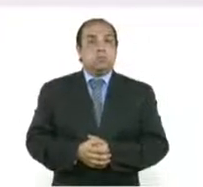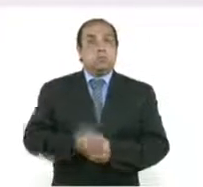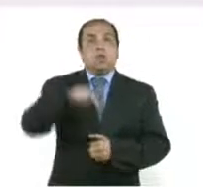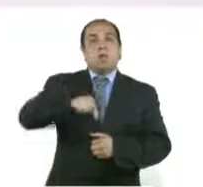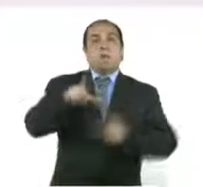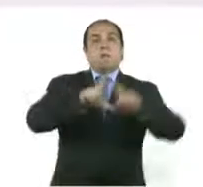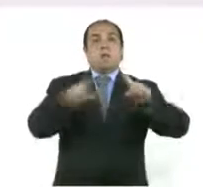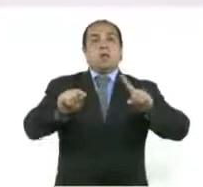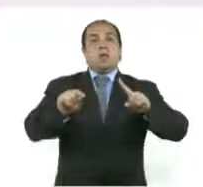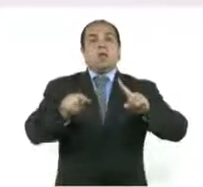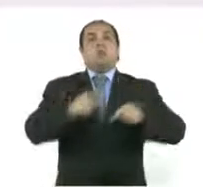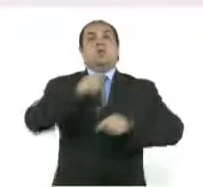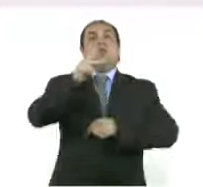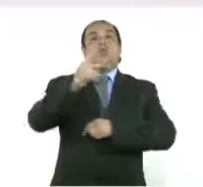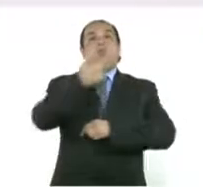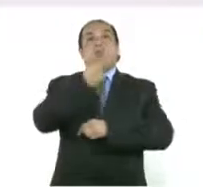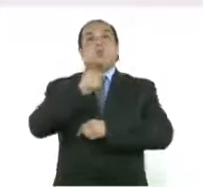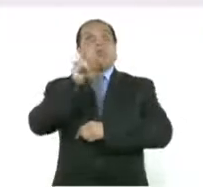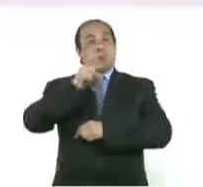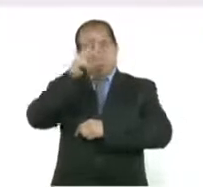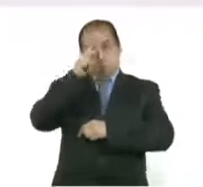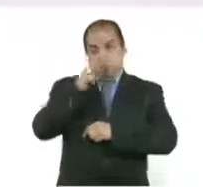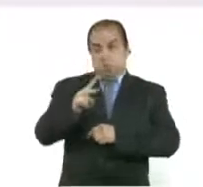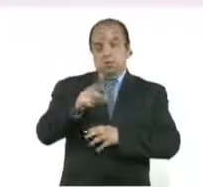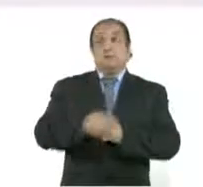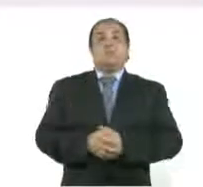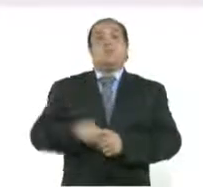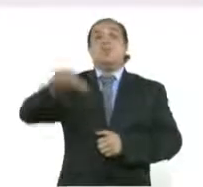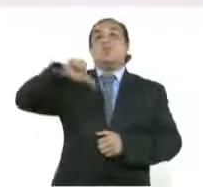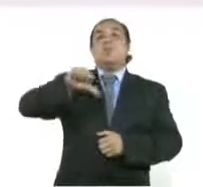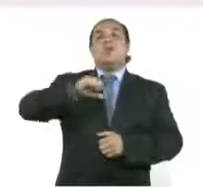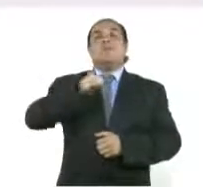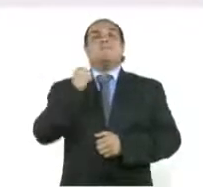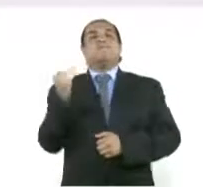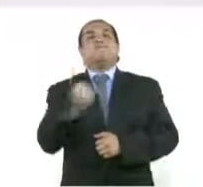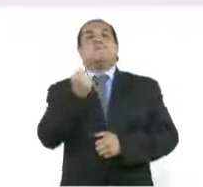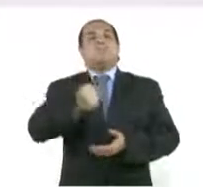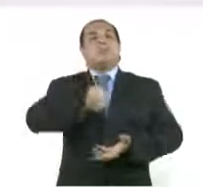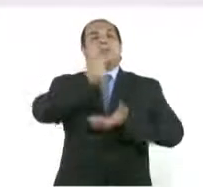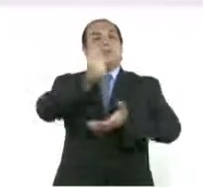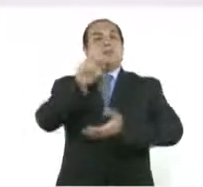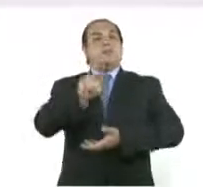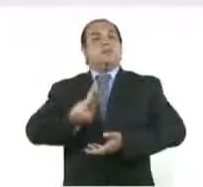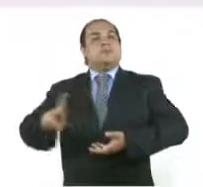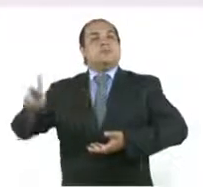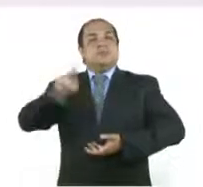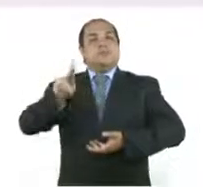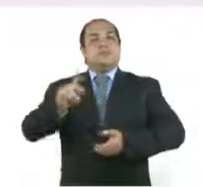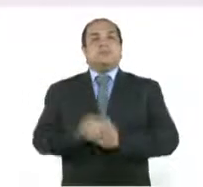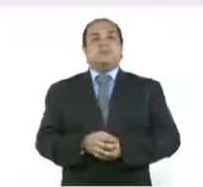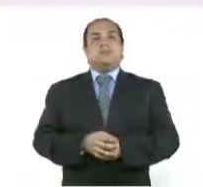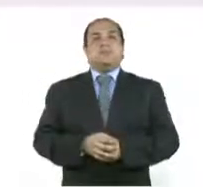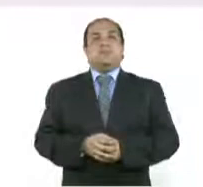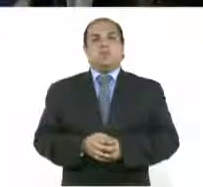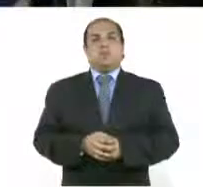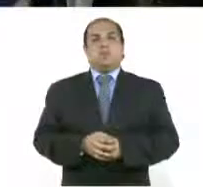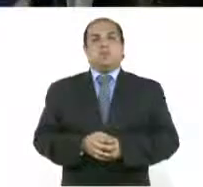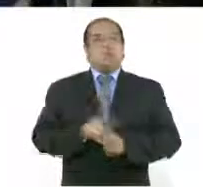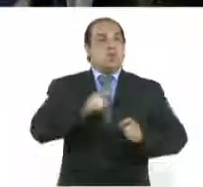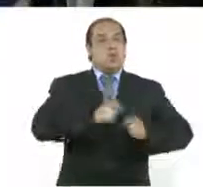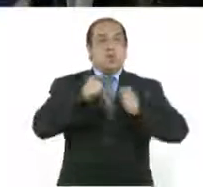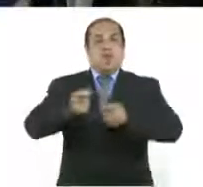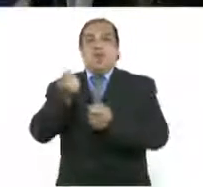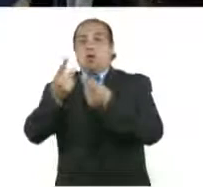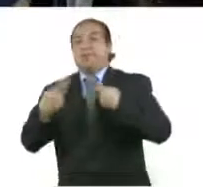y de los mexicanos, y afortunadamente hoy los recursos públicos no se quedan en unas cuantas